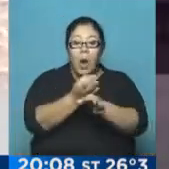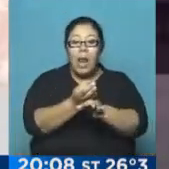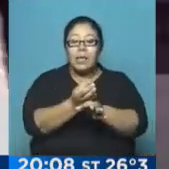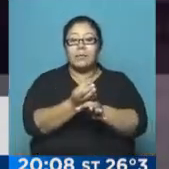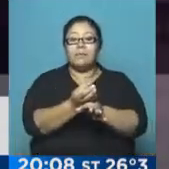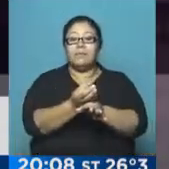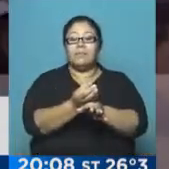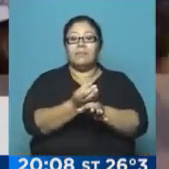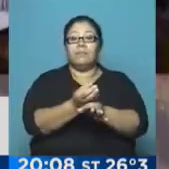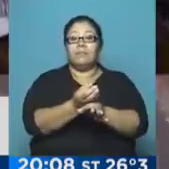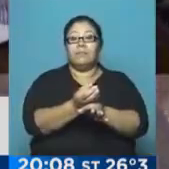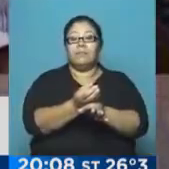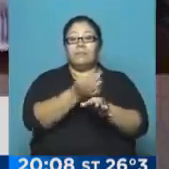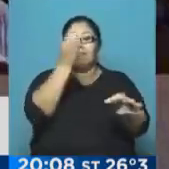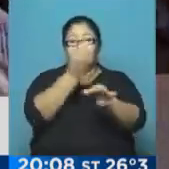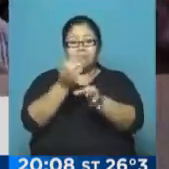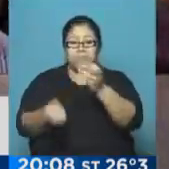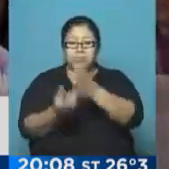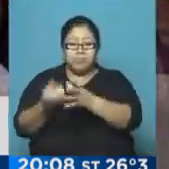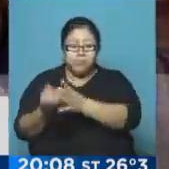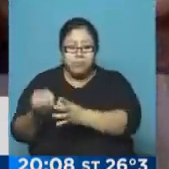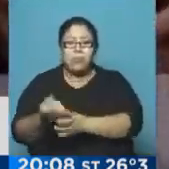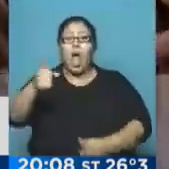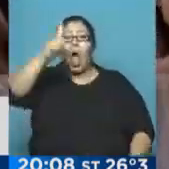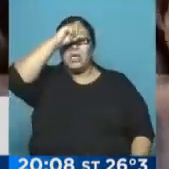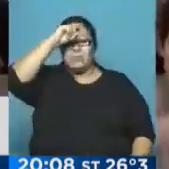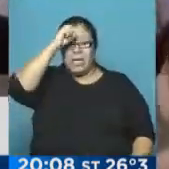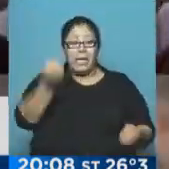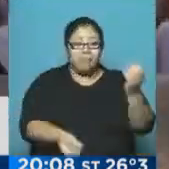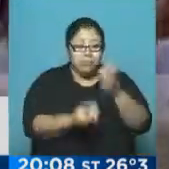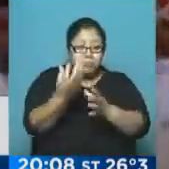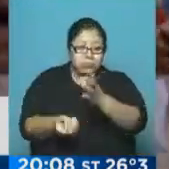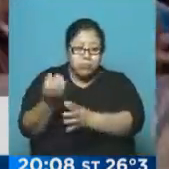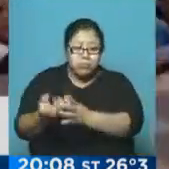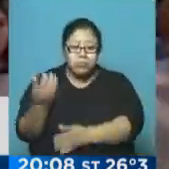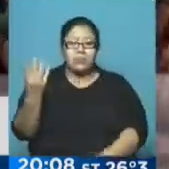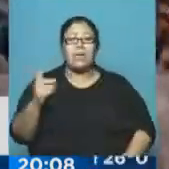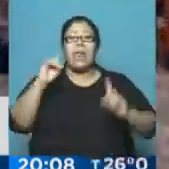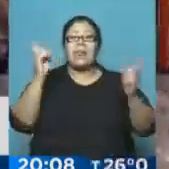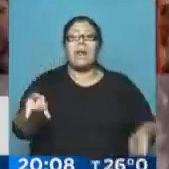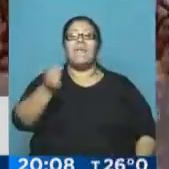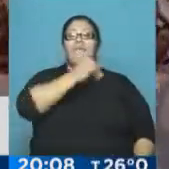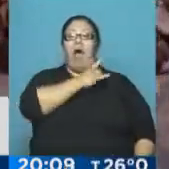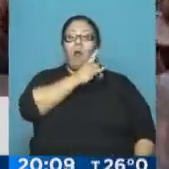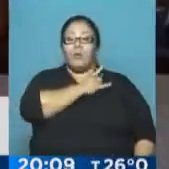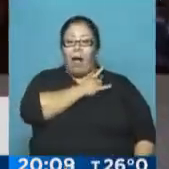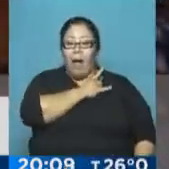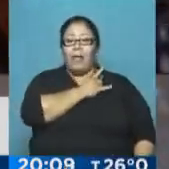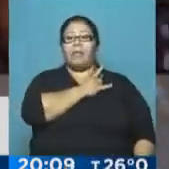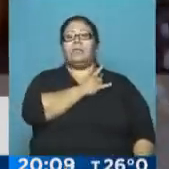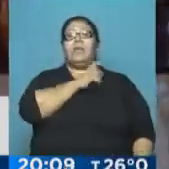que además de más hospitales, que además de más facultades,